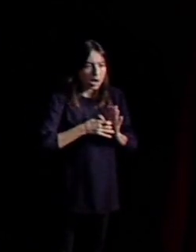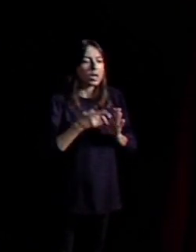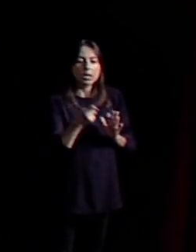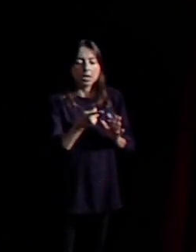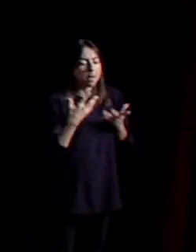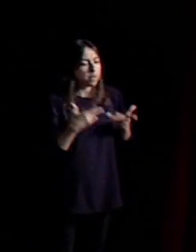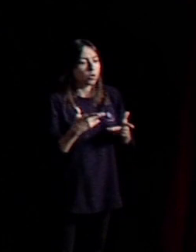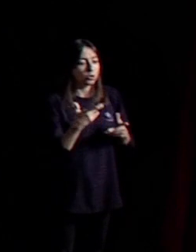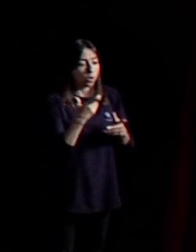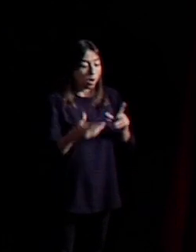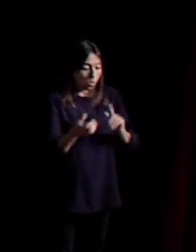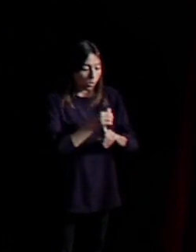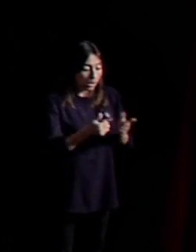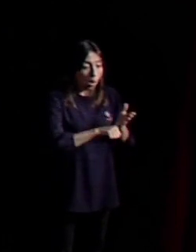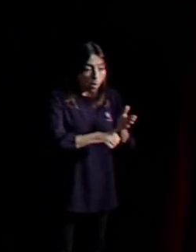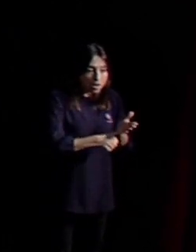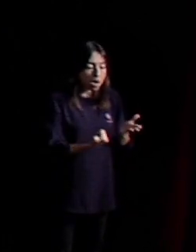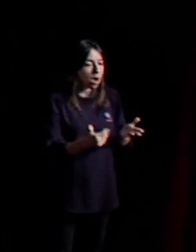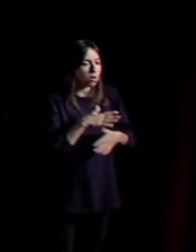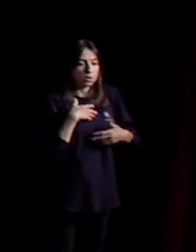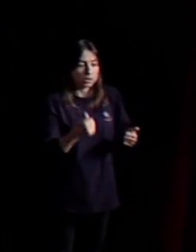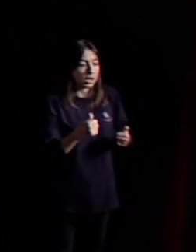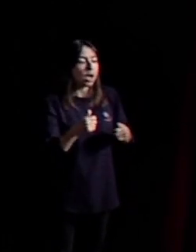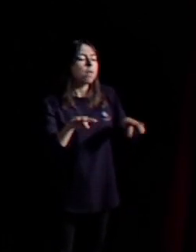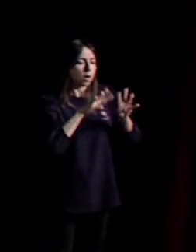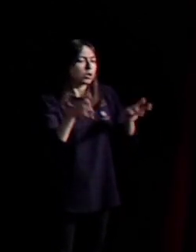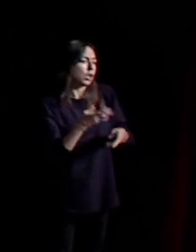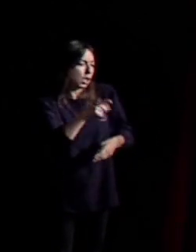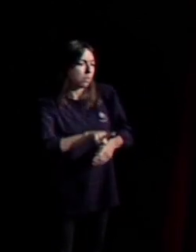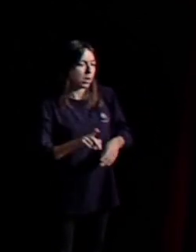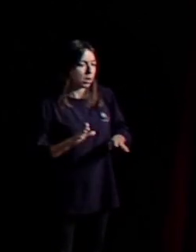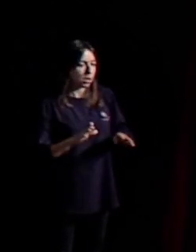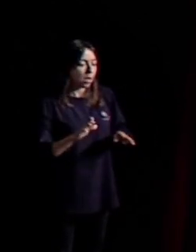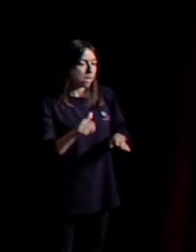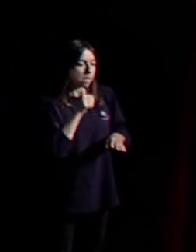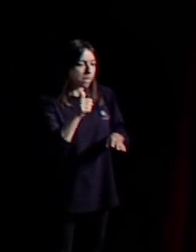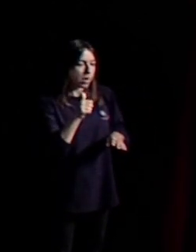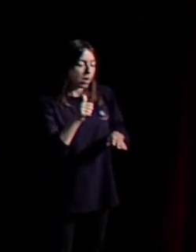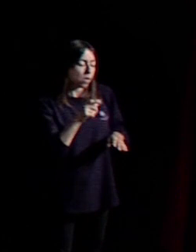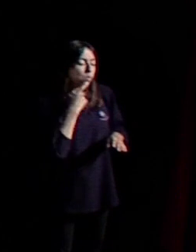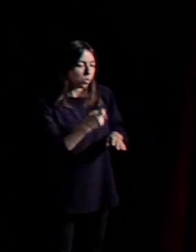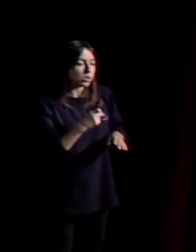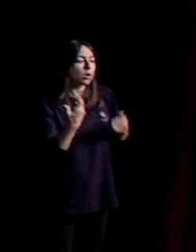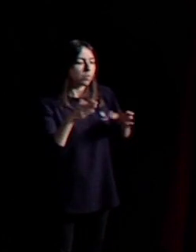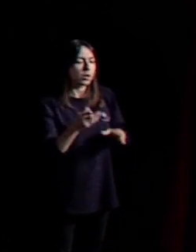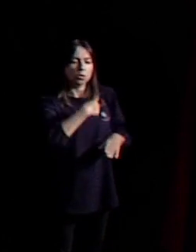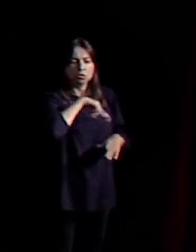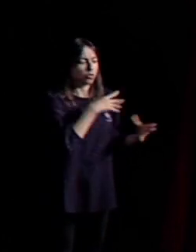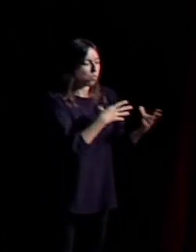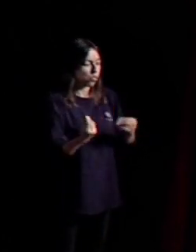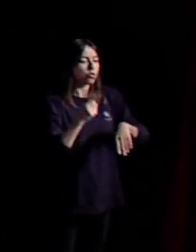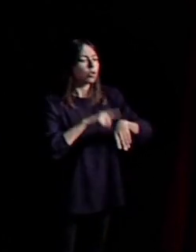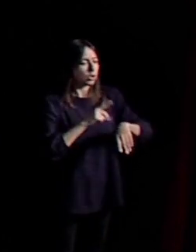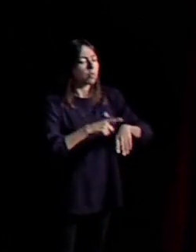indicios, huellas, lo que haga falta. En Internet también cuesta menos trabajo, pero como ha dicho antes el comisario, somos muchos y tenemos mucho